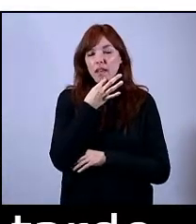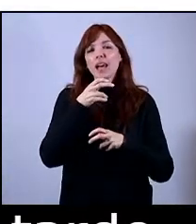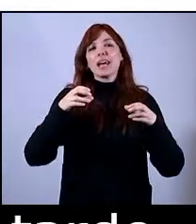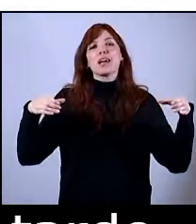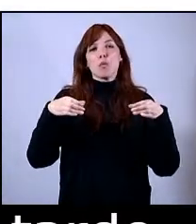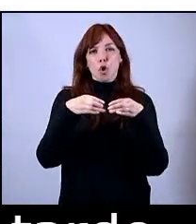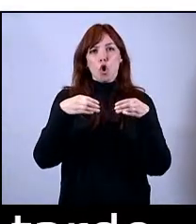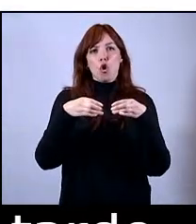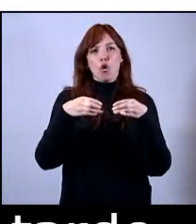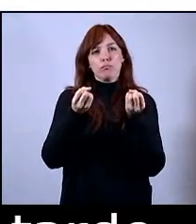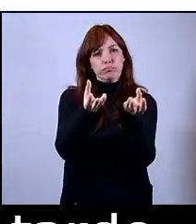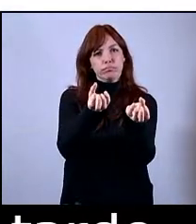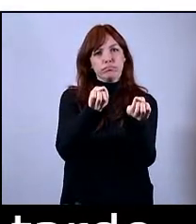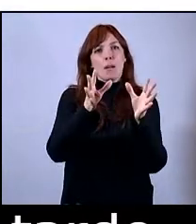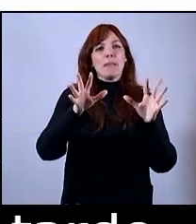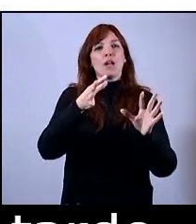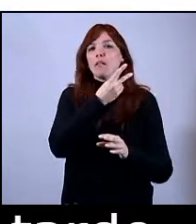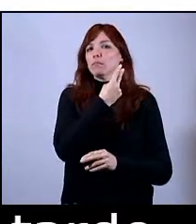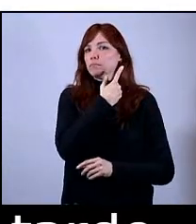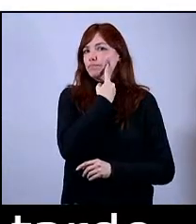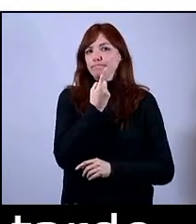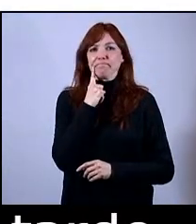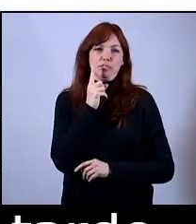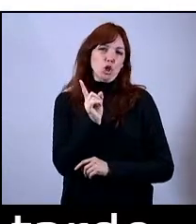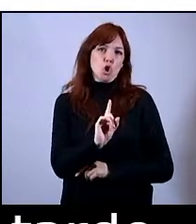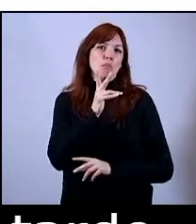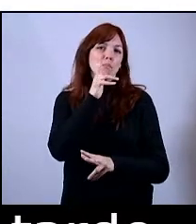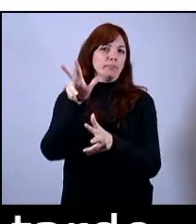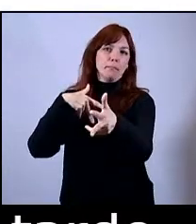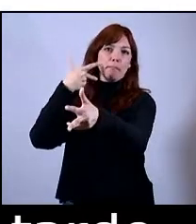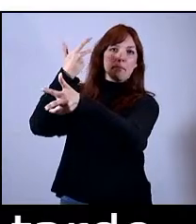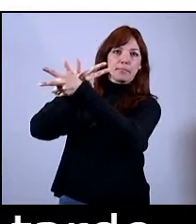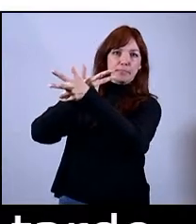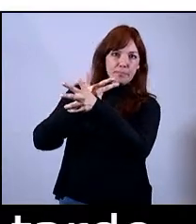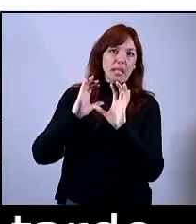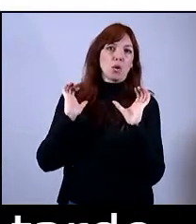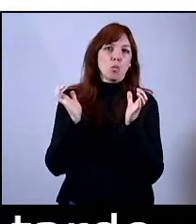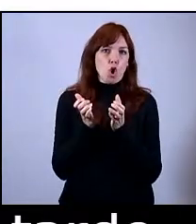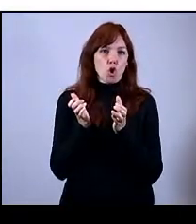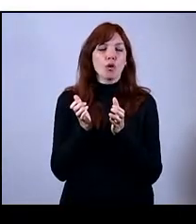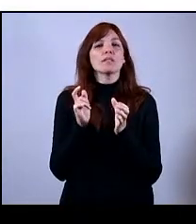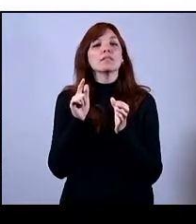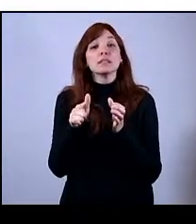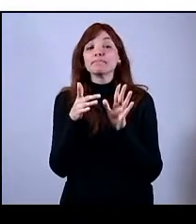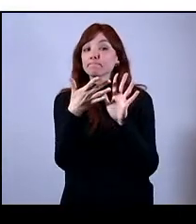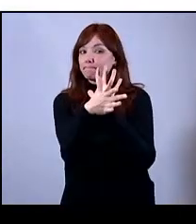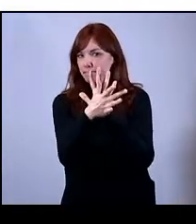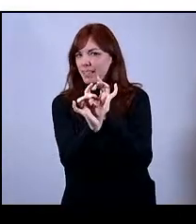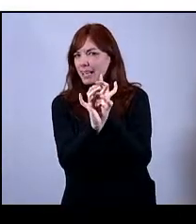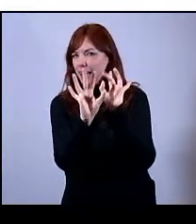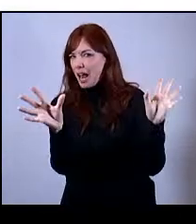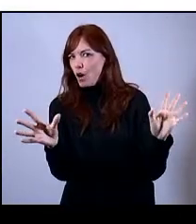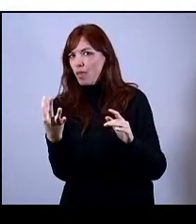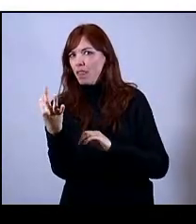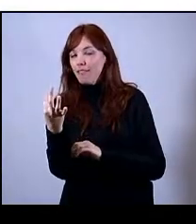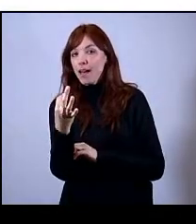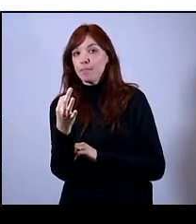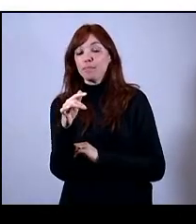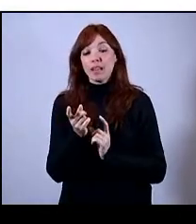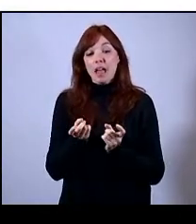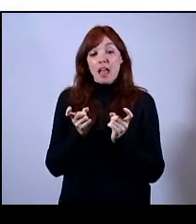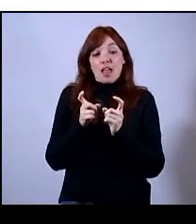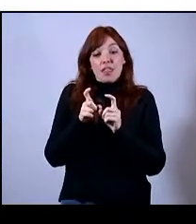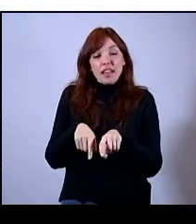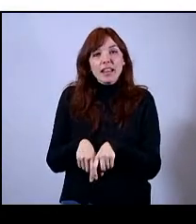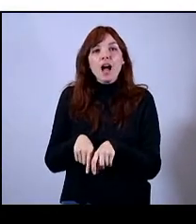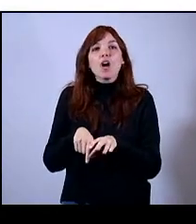supuesto, por videoconferencia. Un Consejo Consultivo que, déjenme aclararle, ya estaba convocada